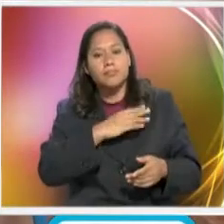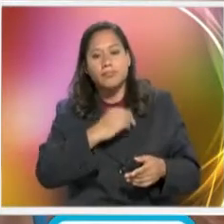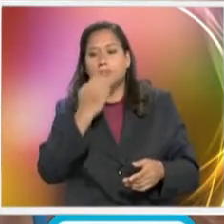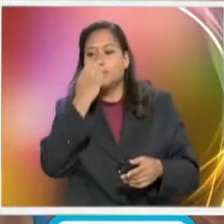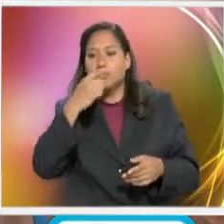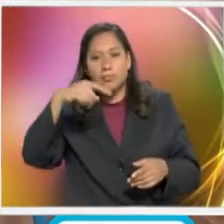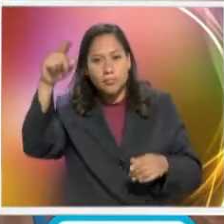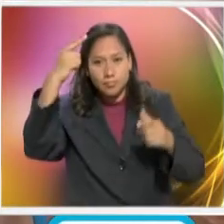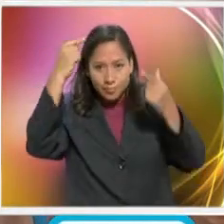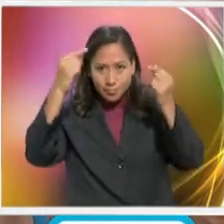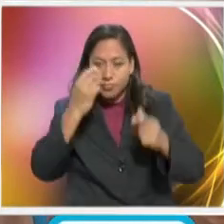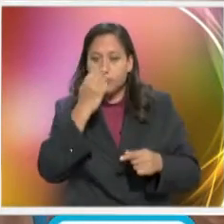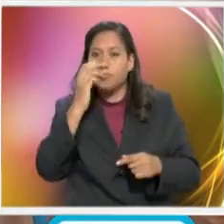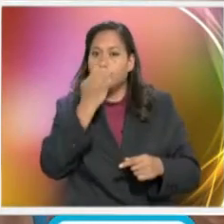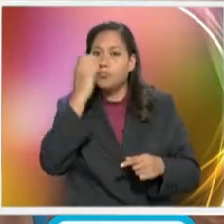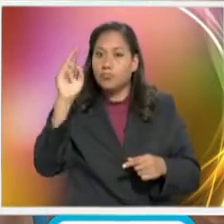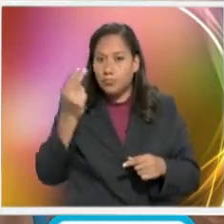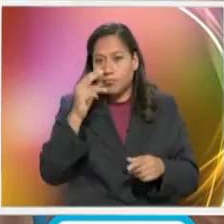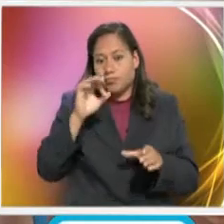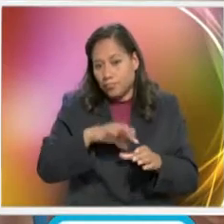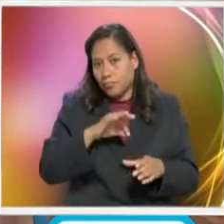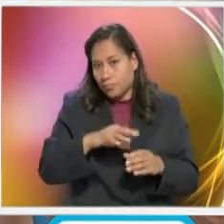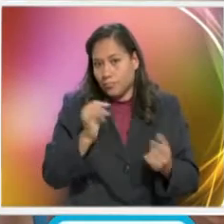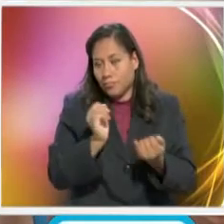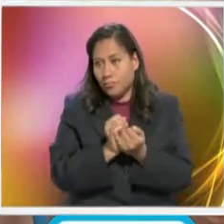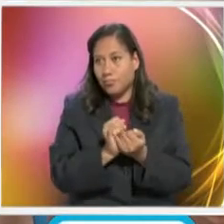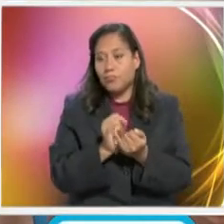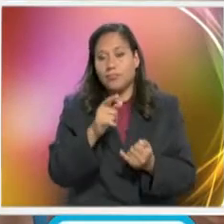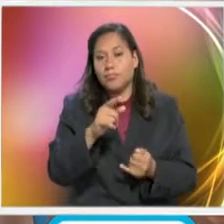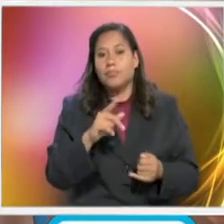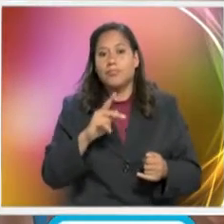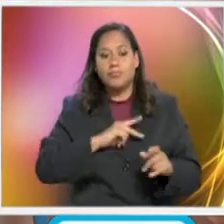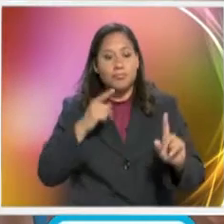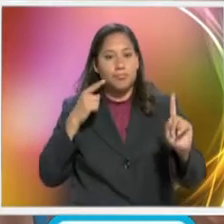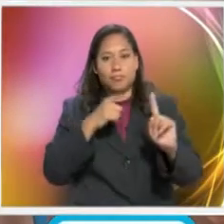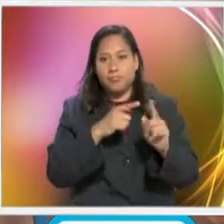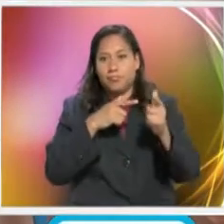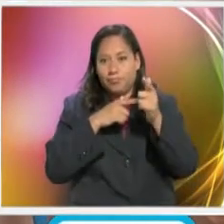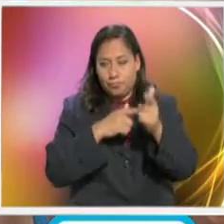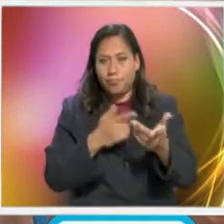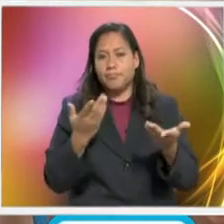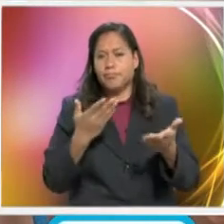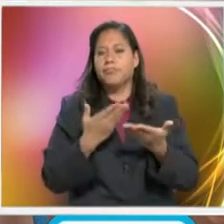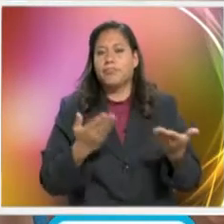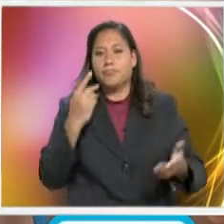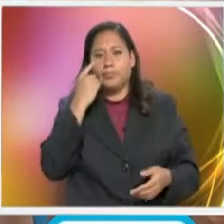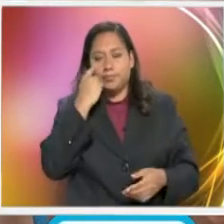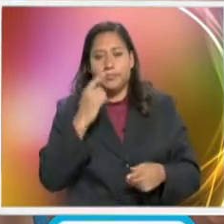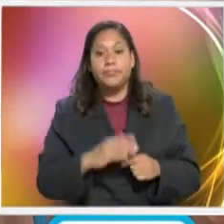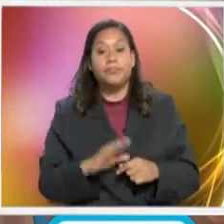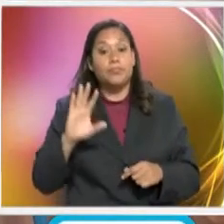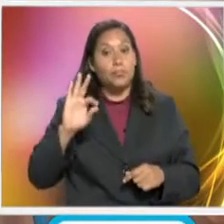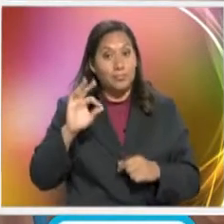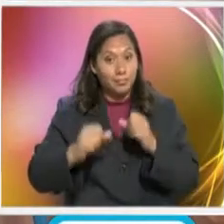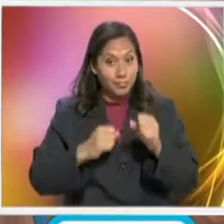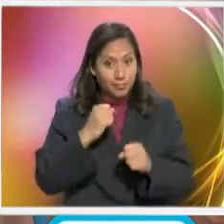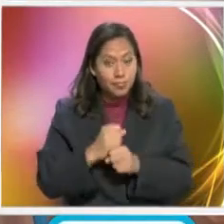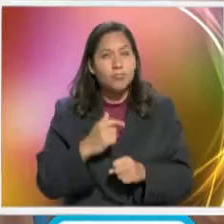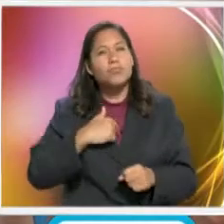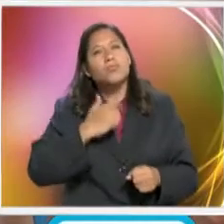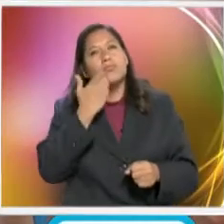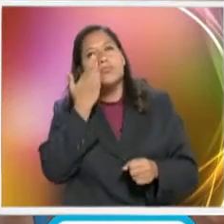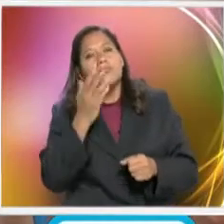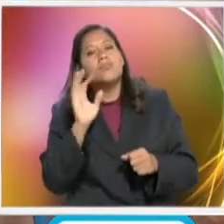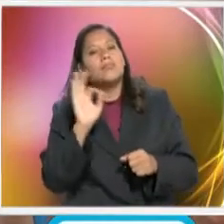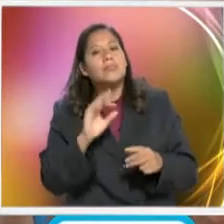universidad. Sí. Tienes que ahorrar también para eso. Claro. Por supuesto. Y Definitivamente, no muy despegarte importante. de tus objetivos, ¿no? Sí. Ahora, a los 40 años, pues lo que quieres a lo mejor es